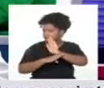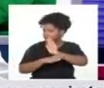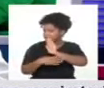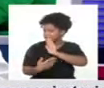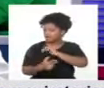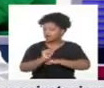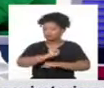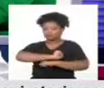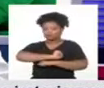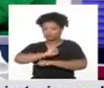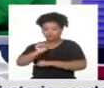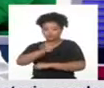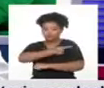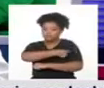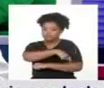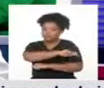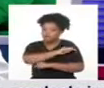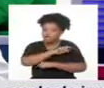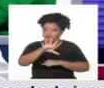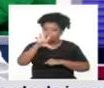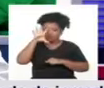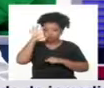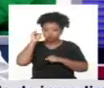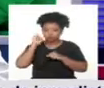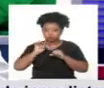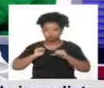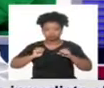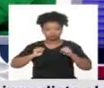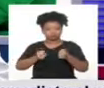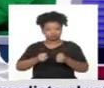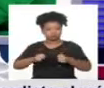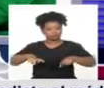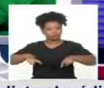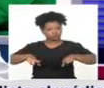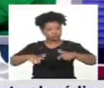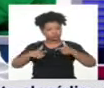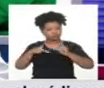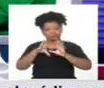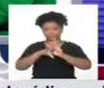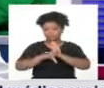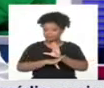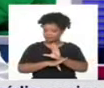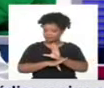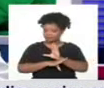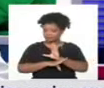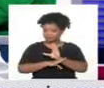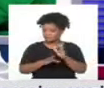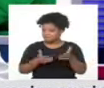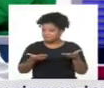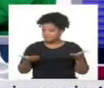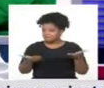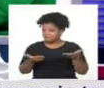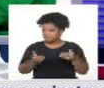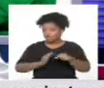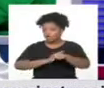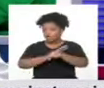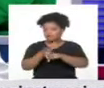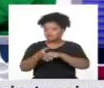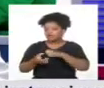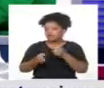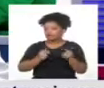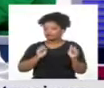participación activa de nuestra población de forma tal que se pueda controlar la